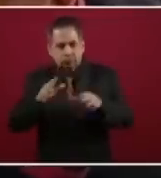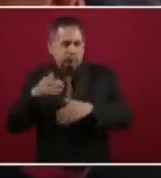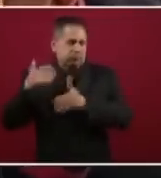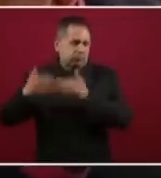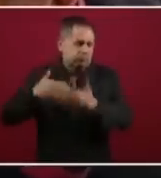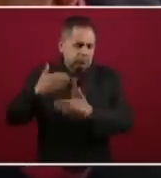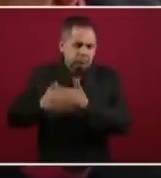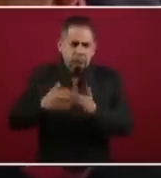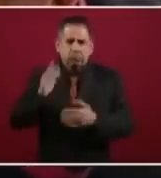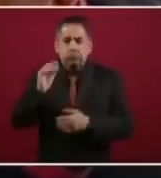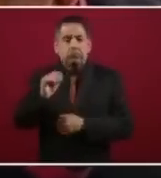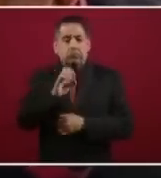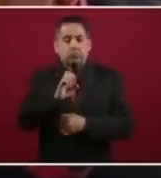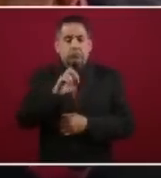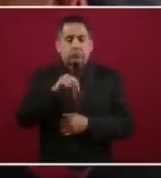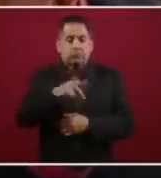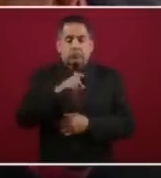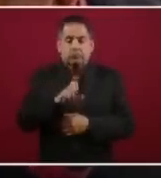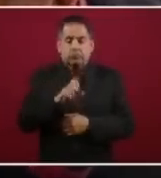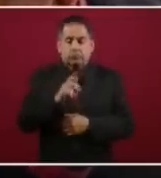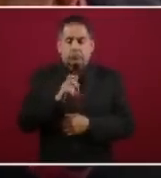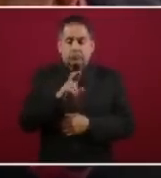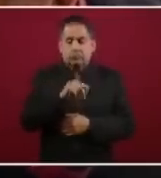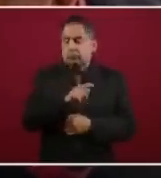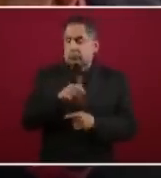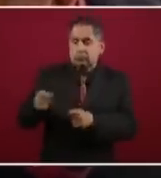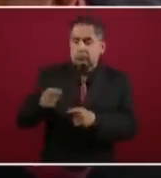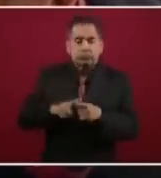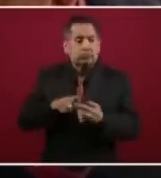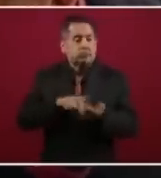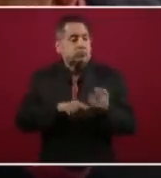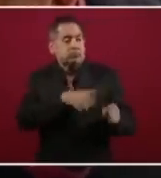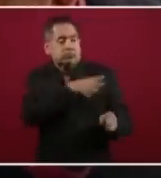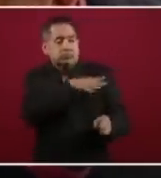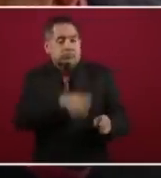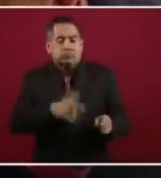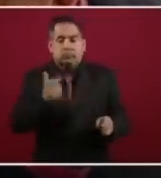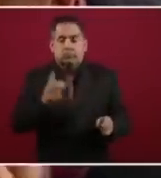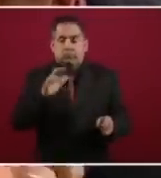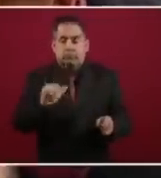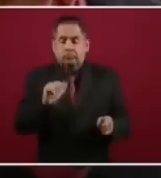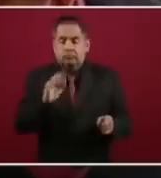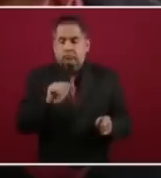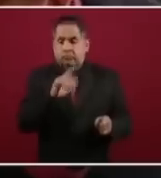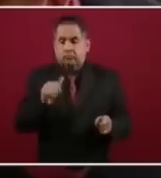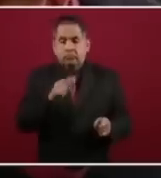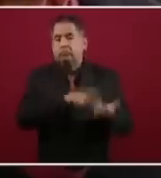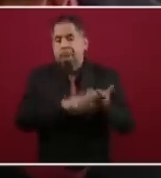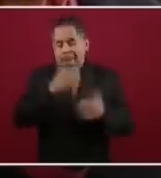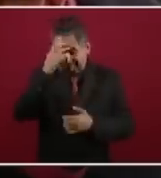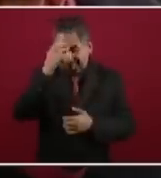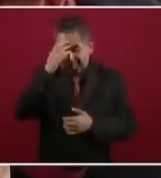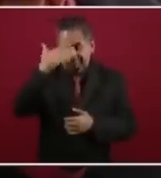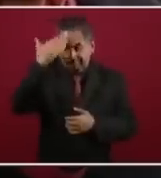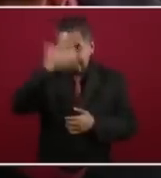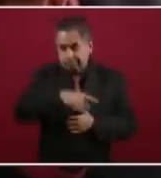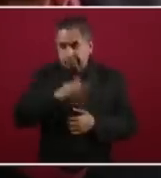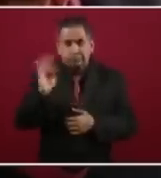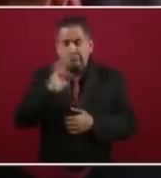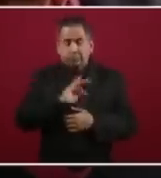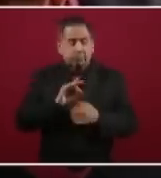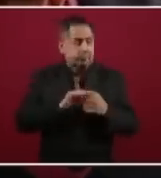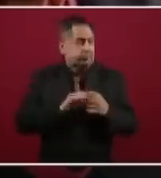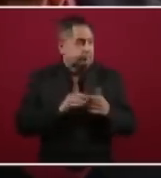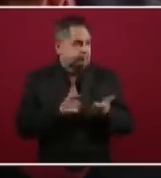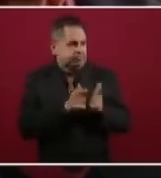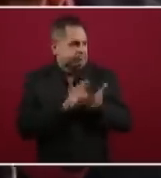tiempo, o se lo dijo Enrique González Pedrero, el general García Barragán conoció la posibilidad de perpetrar un golpe de Estado